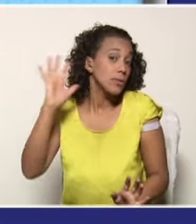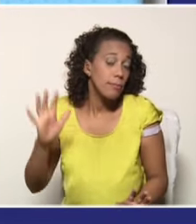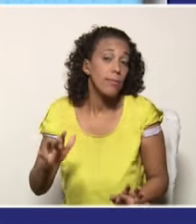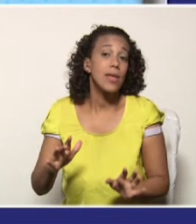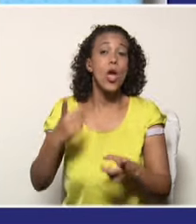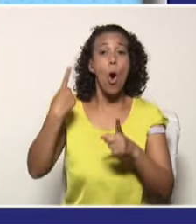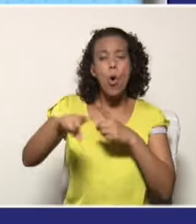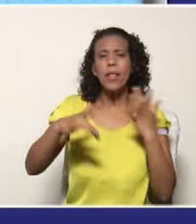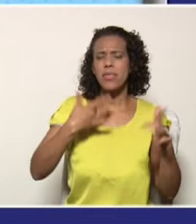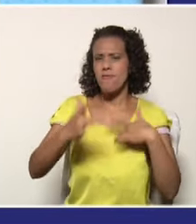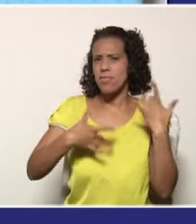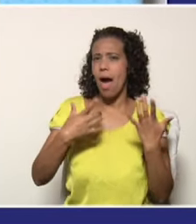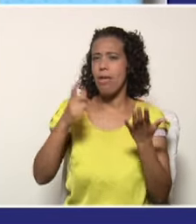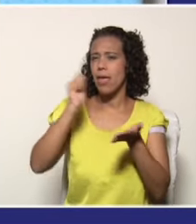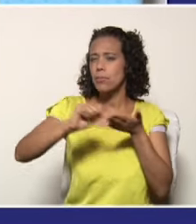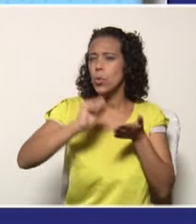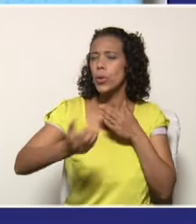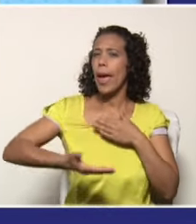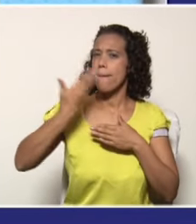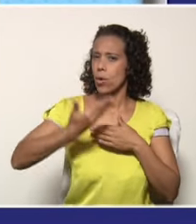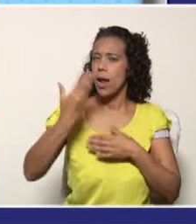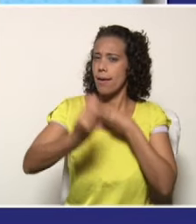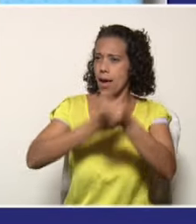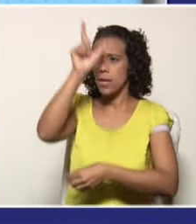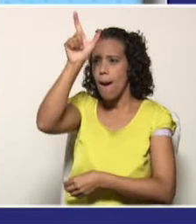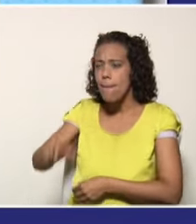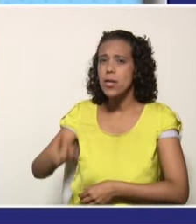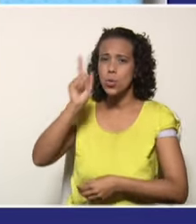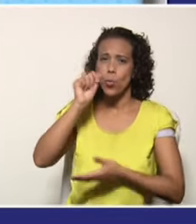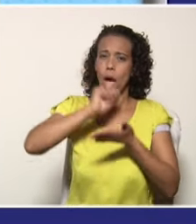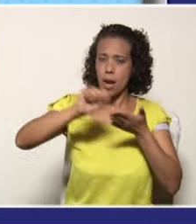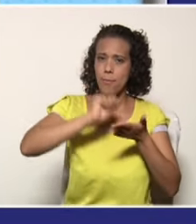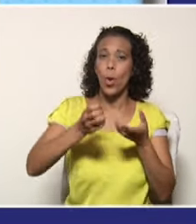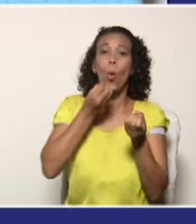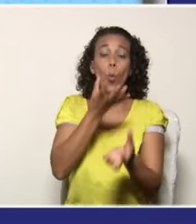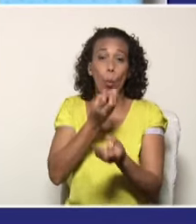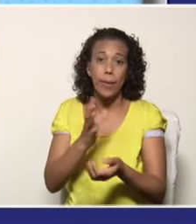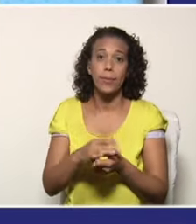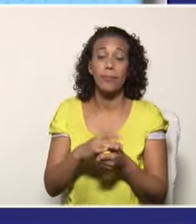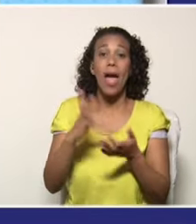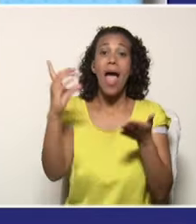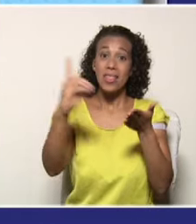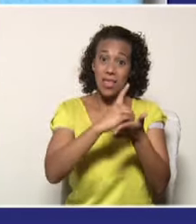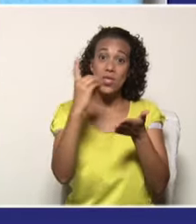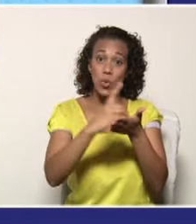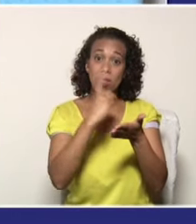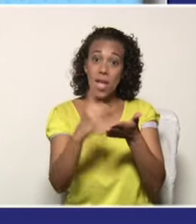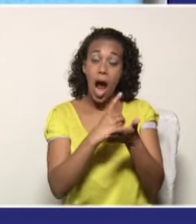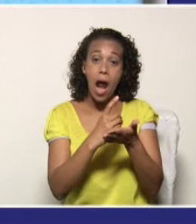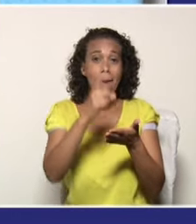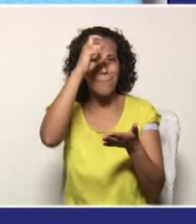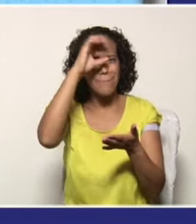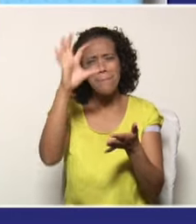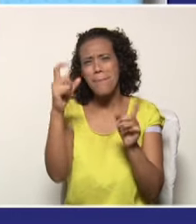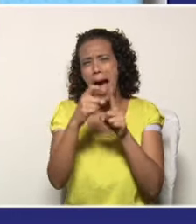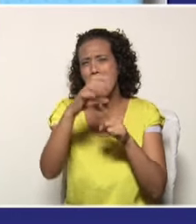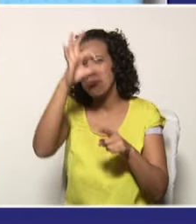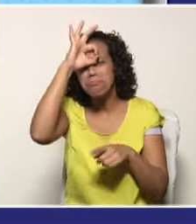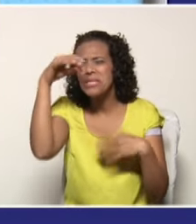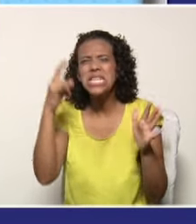realiza y otras obras de importancia que él haya realizado. Vas a buscar en el diccionario las palabras desconocidas